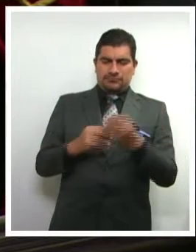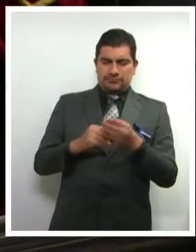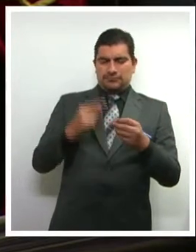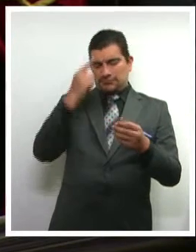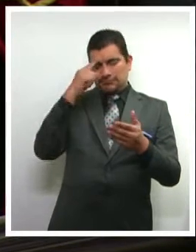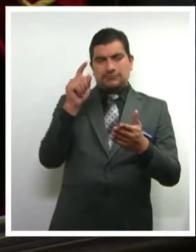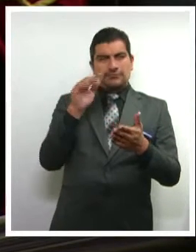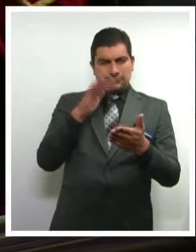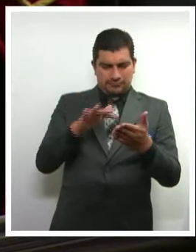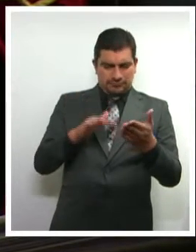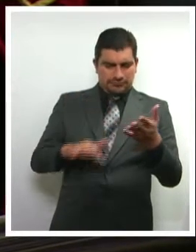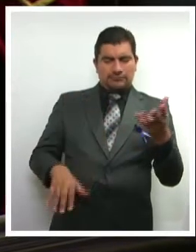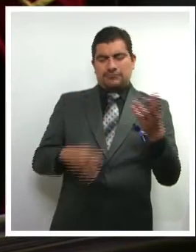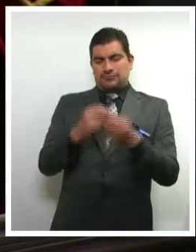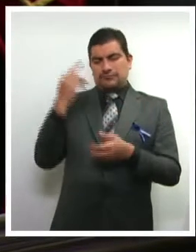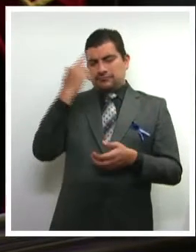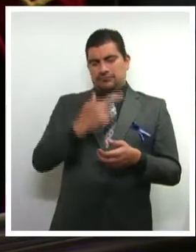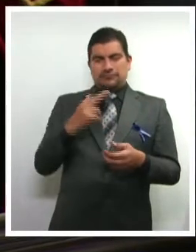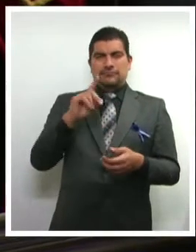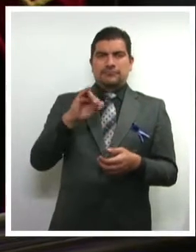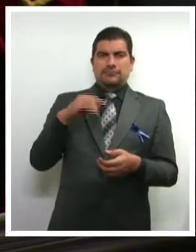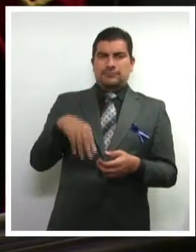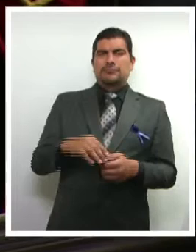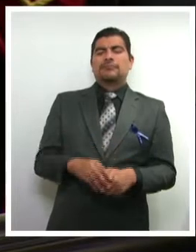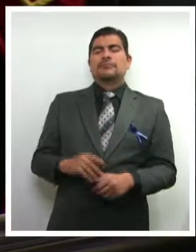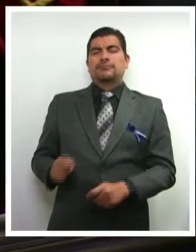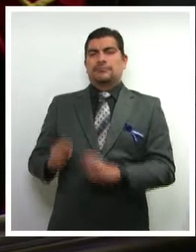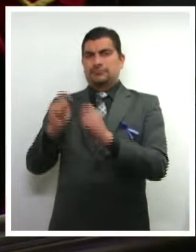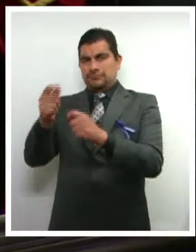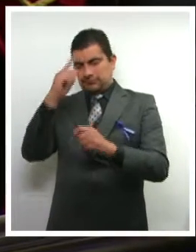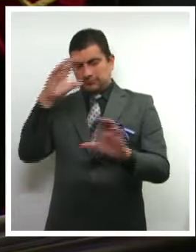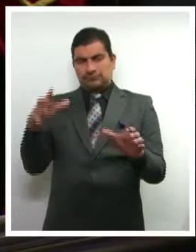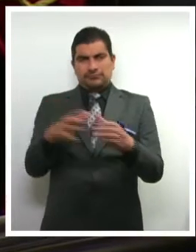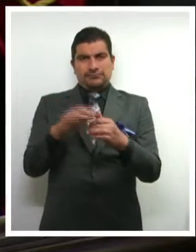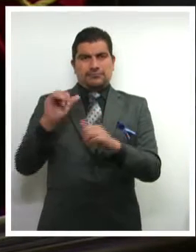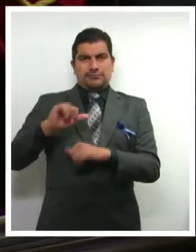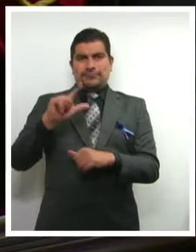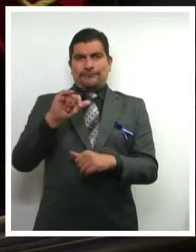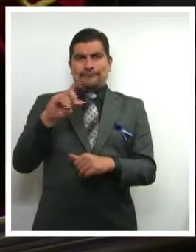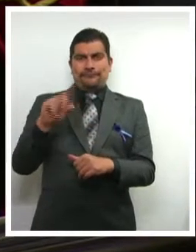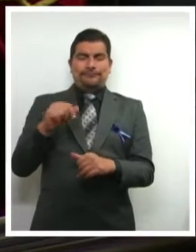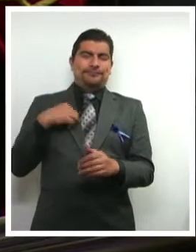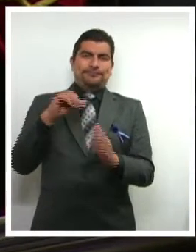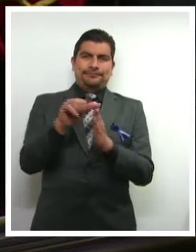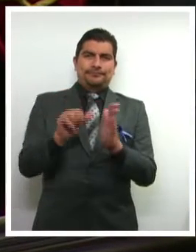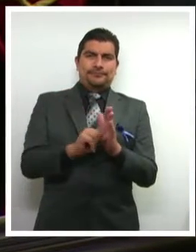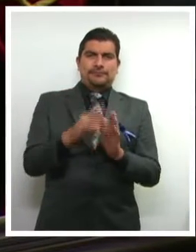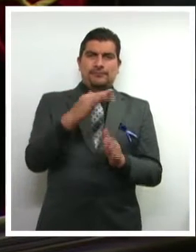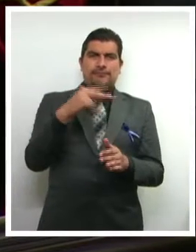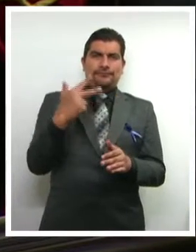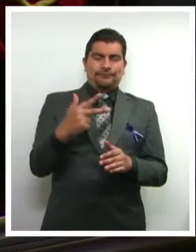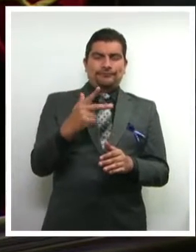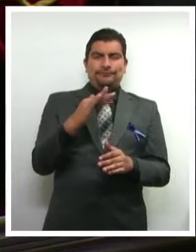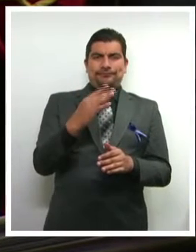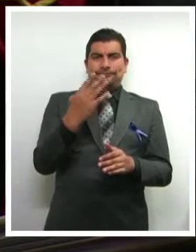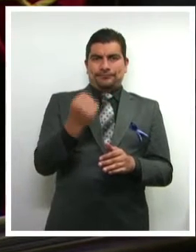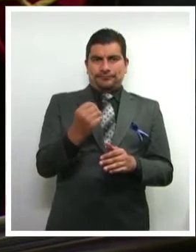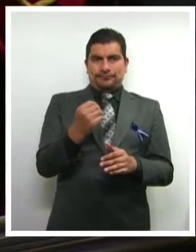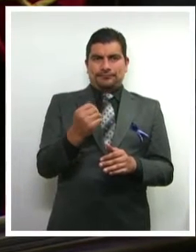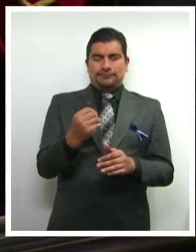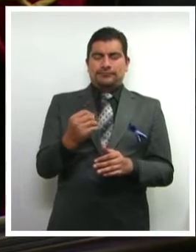para dictamen. A la Comisión de Alcaldías, los artículos 58,